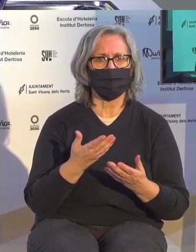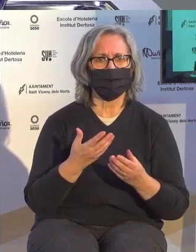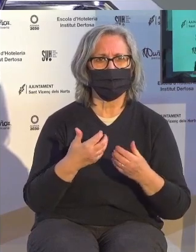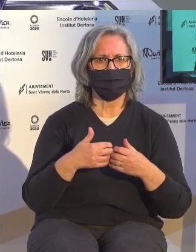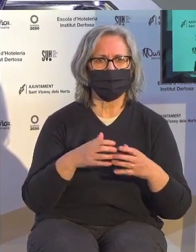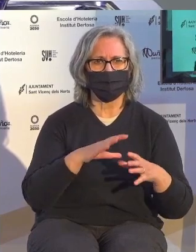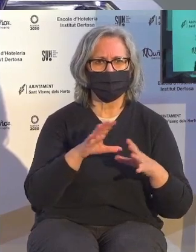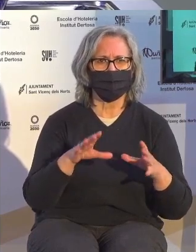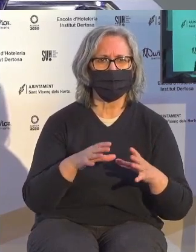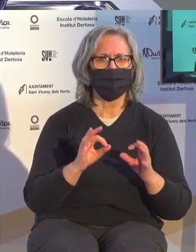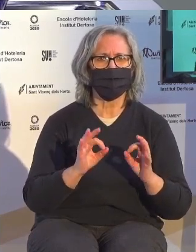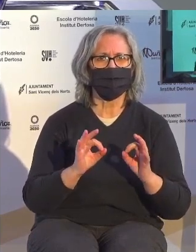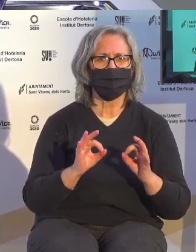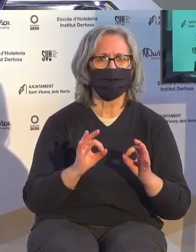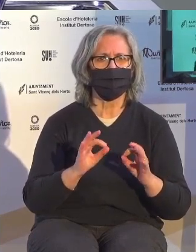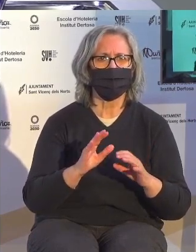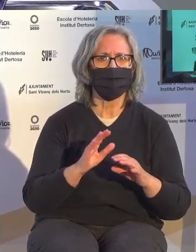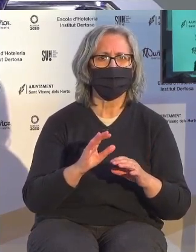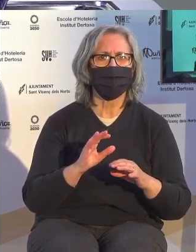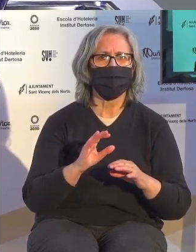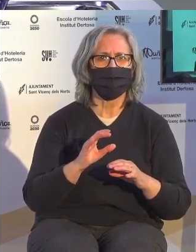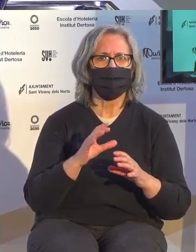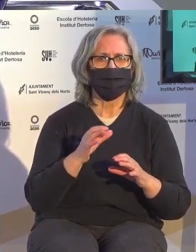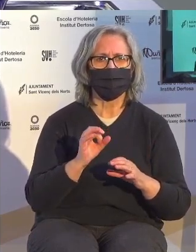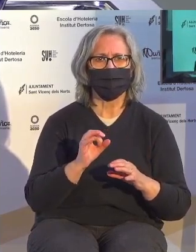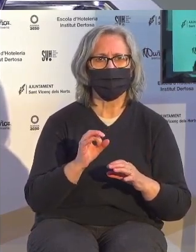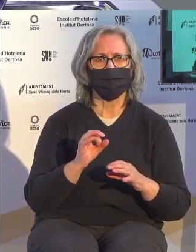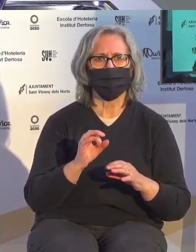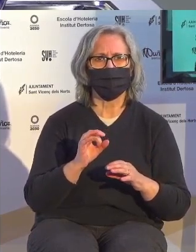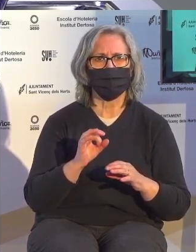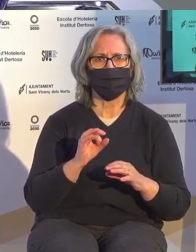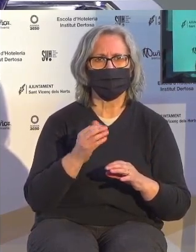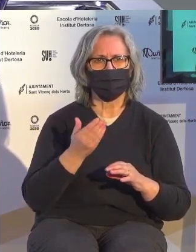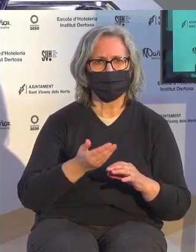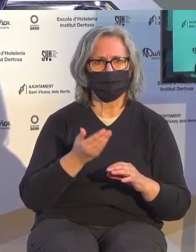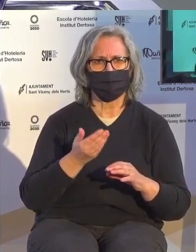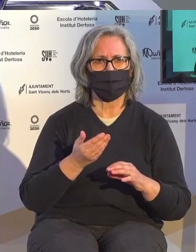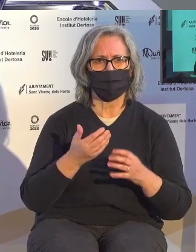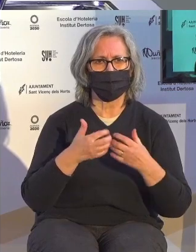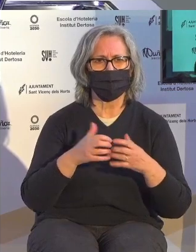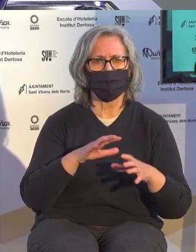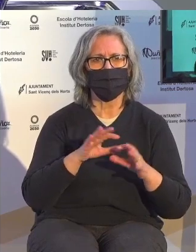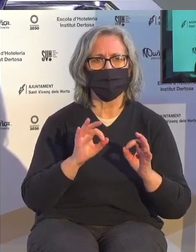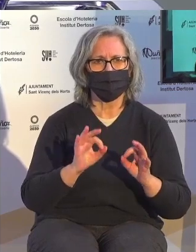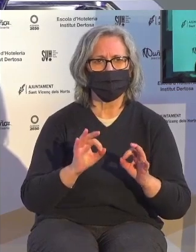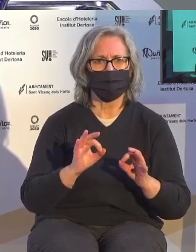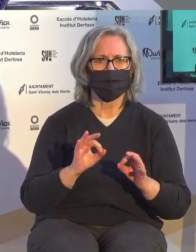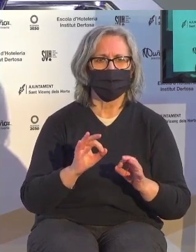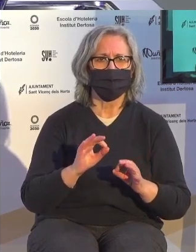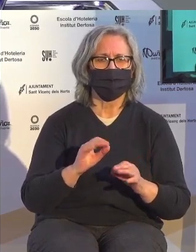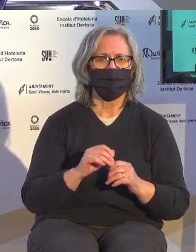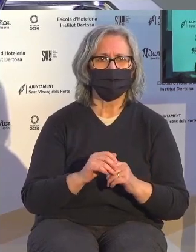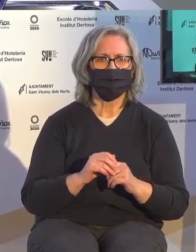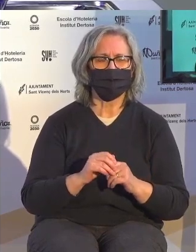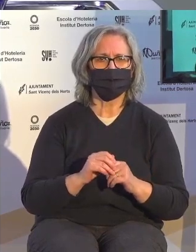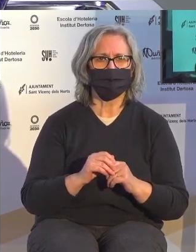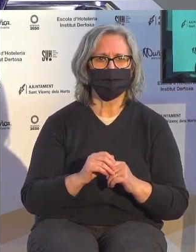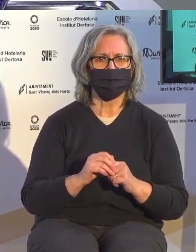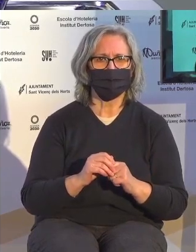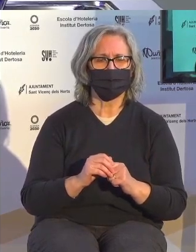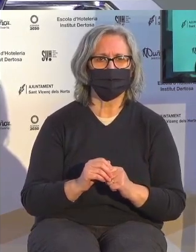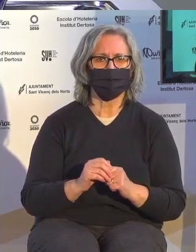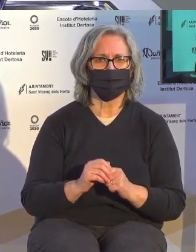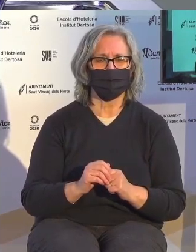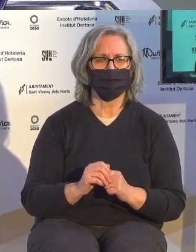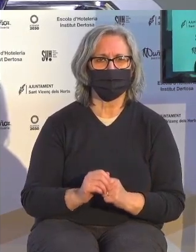muchas cocinas dobles stiller es importante porque hay un grande uno grande en